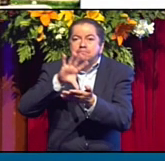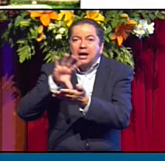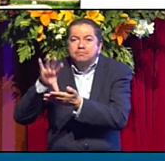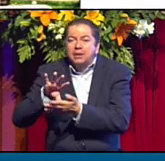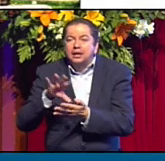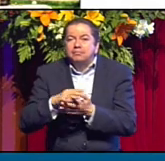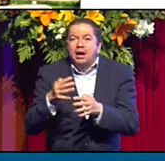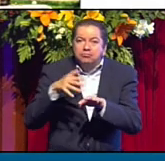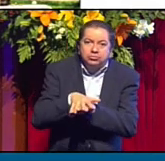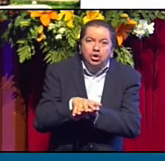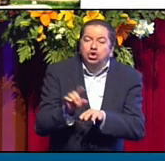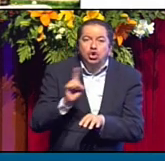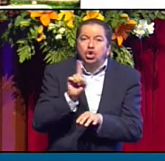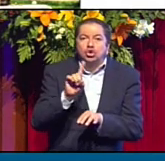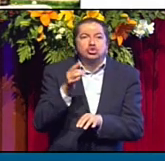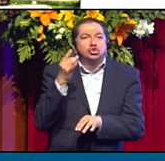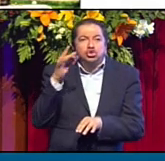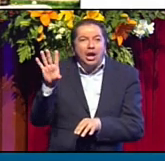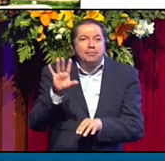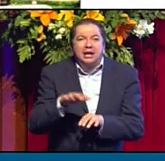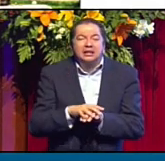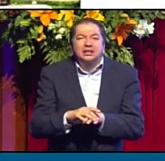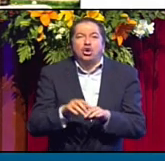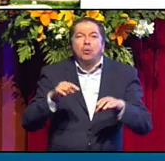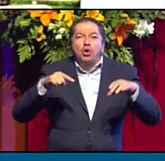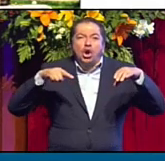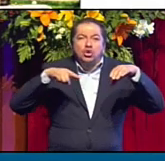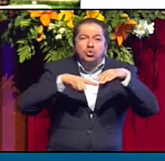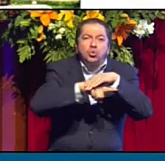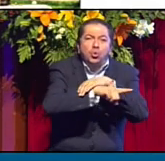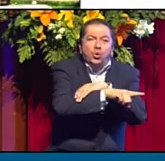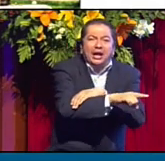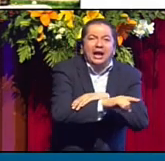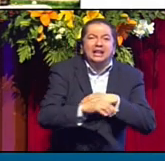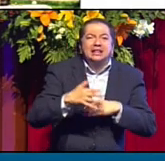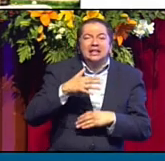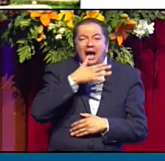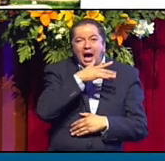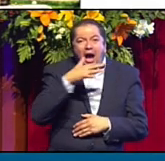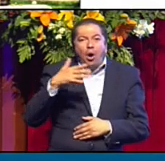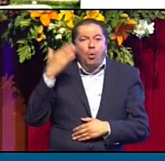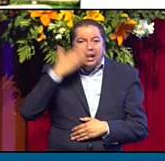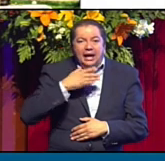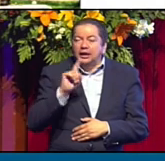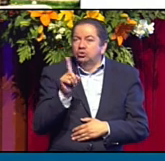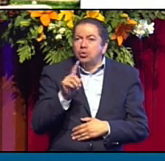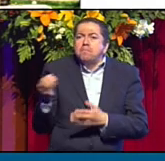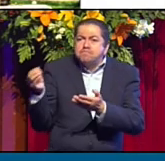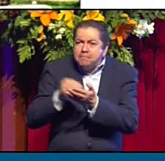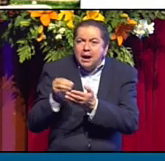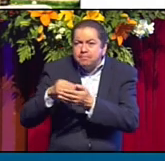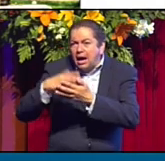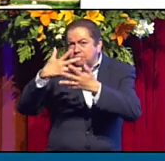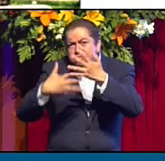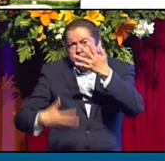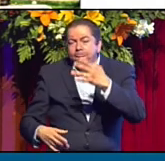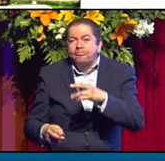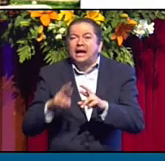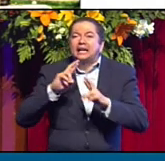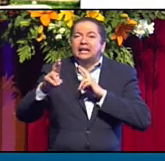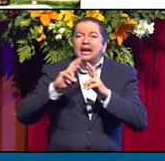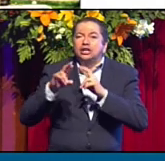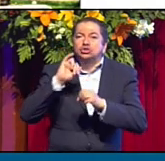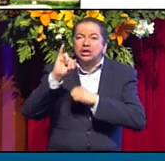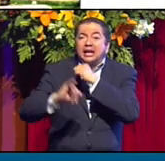de discusión al túnel de Agua Negra, es mucho más lo que tenemos que hablar en integración, y tenemos que trabajar mucho más. En relaciones